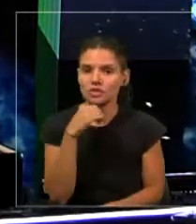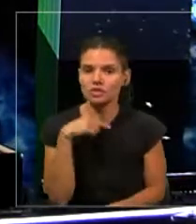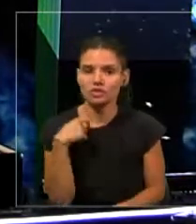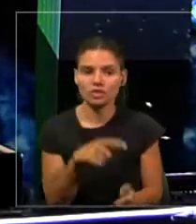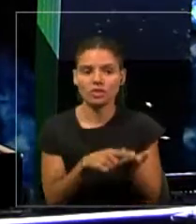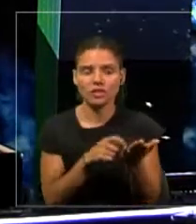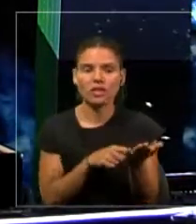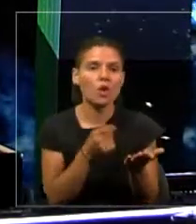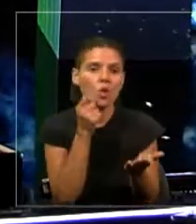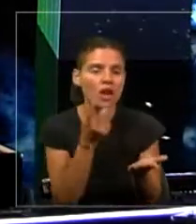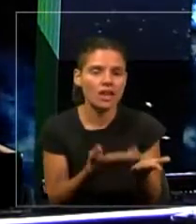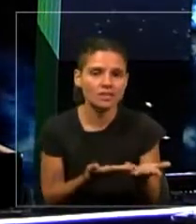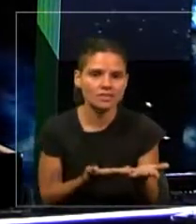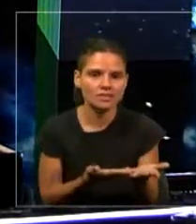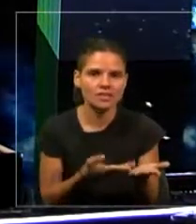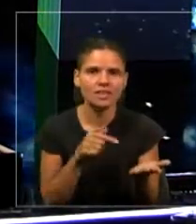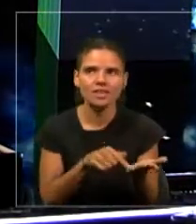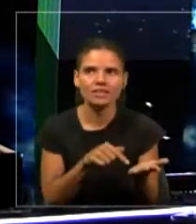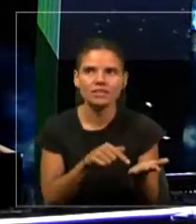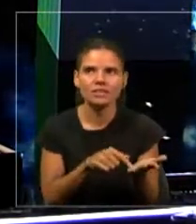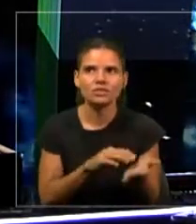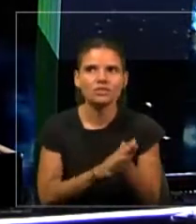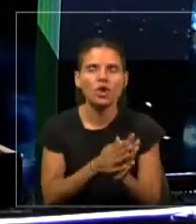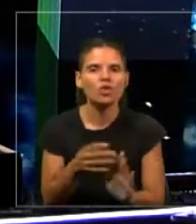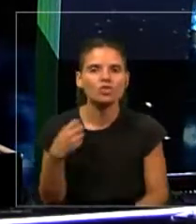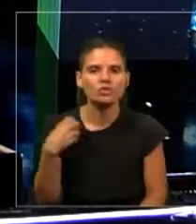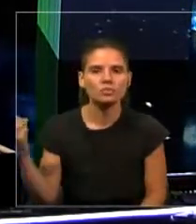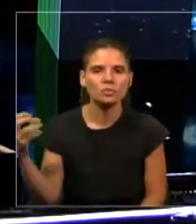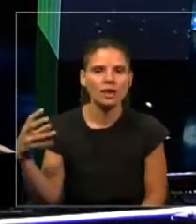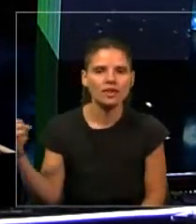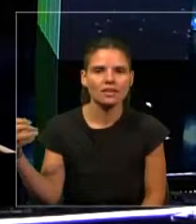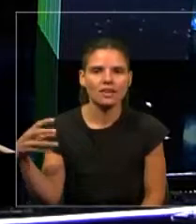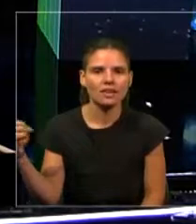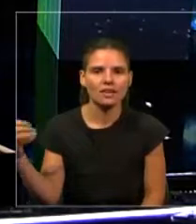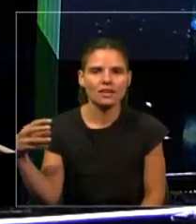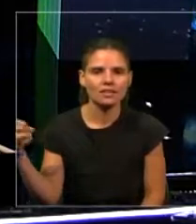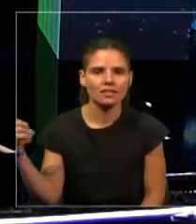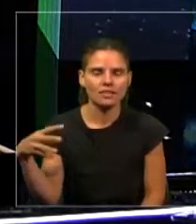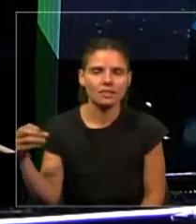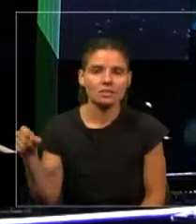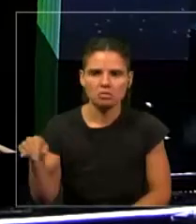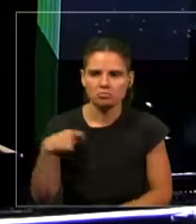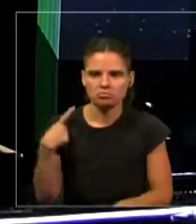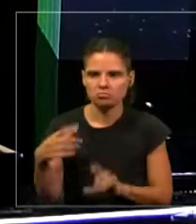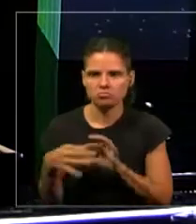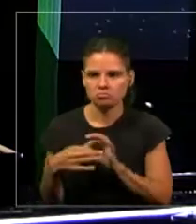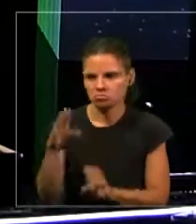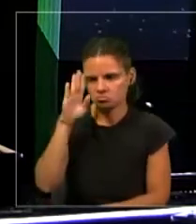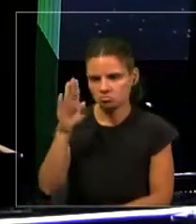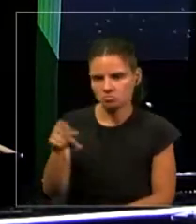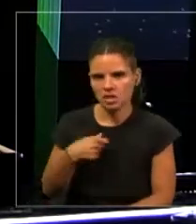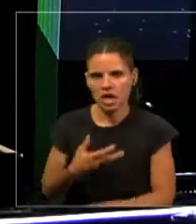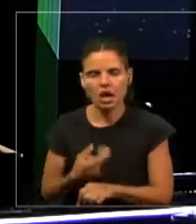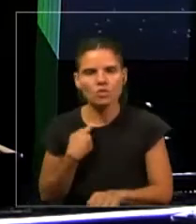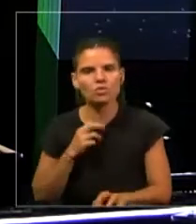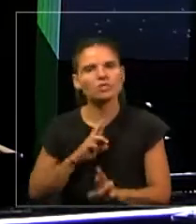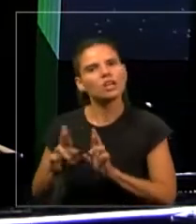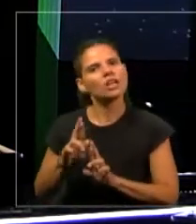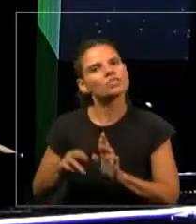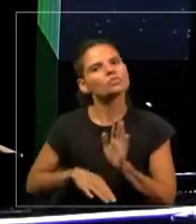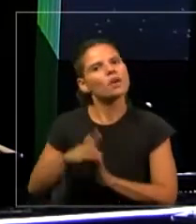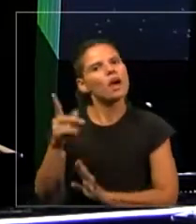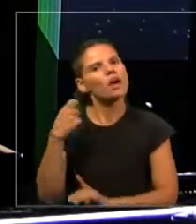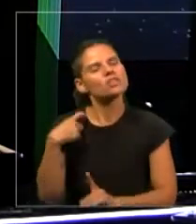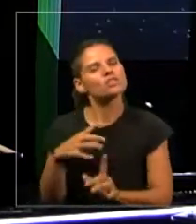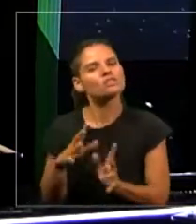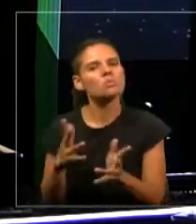adivinaron, son todos los parlantes conectados, ¿no es cierto? Un dispositivo fiable que establece una relación cada vez más